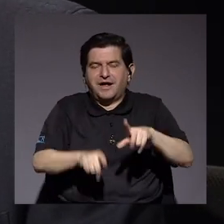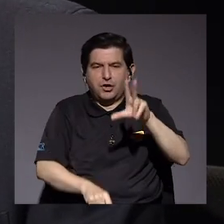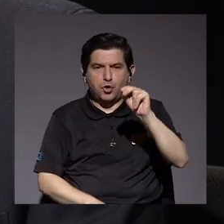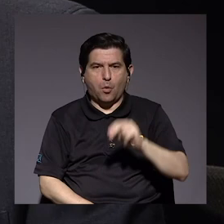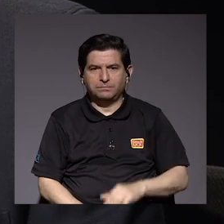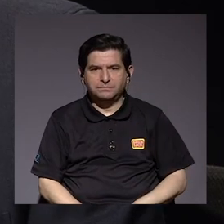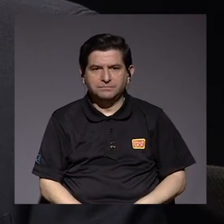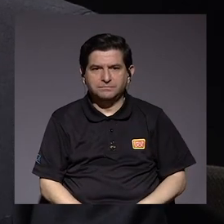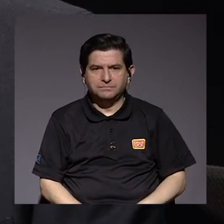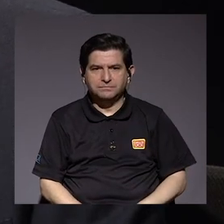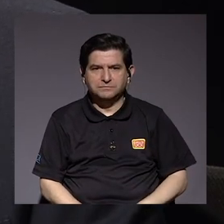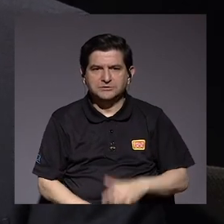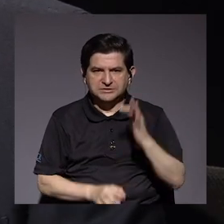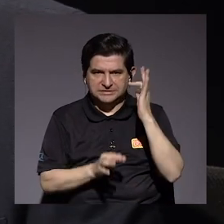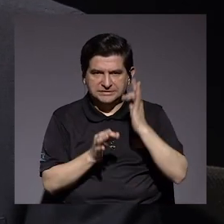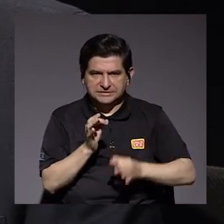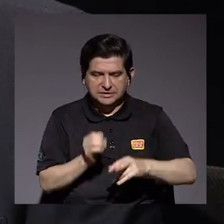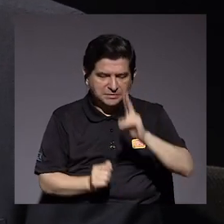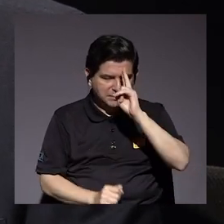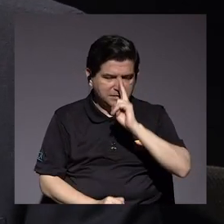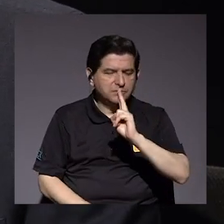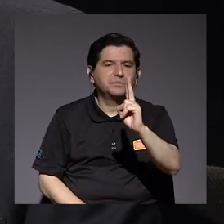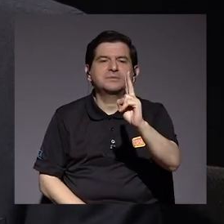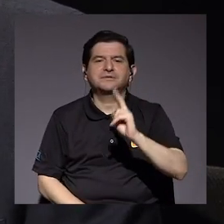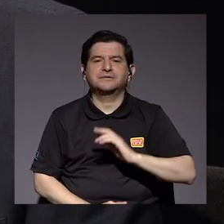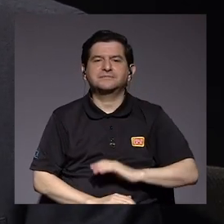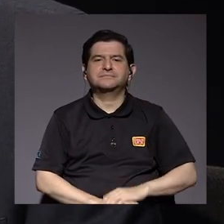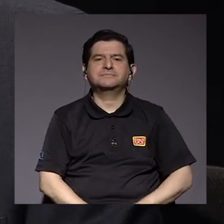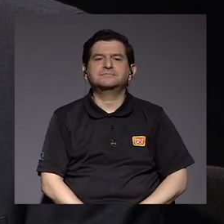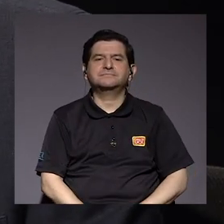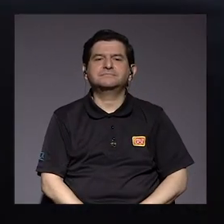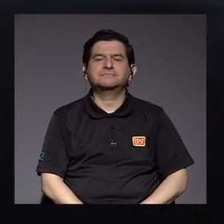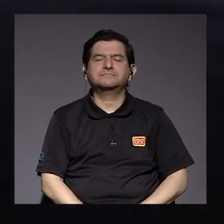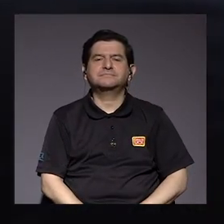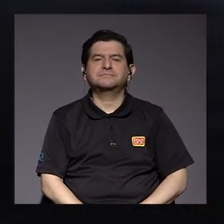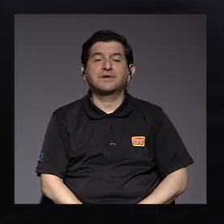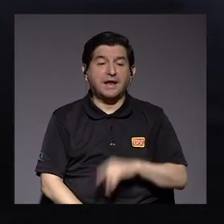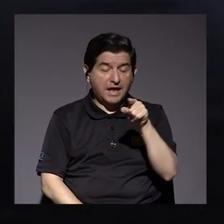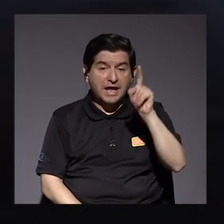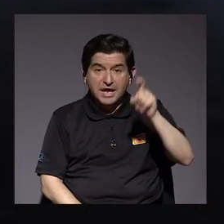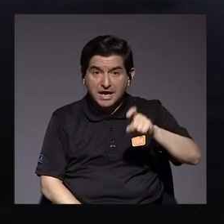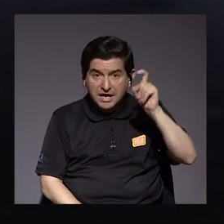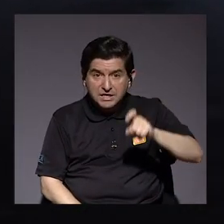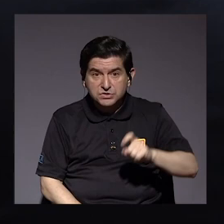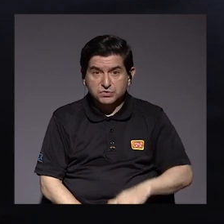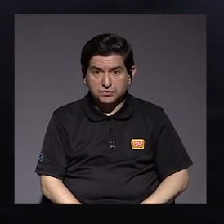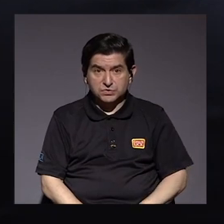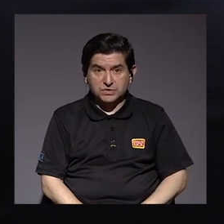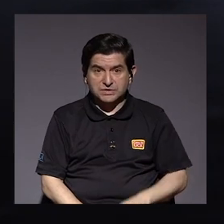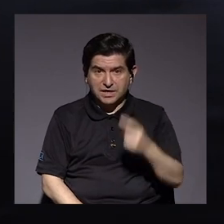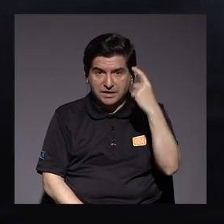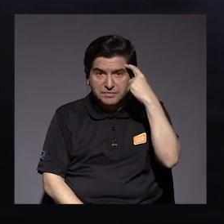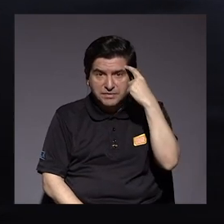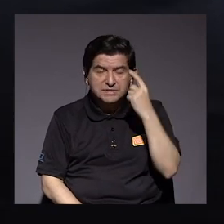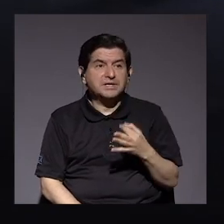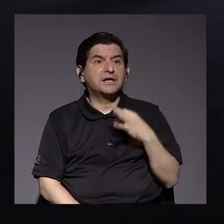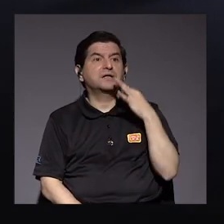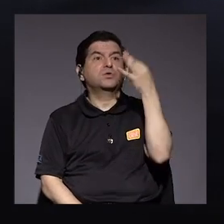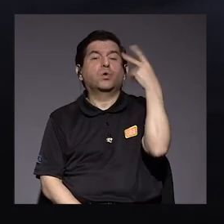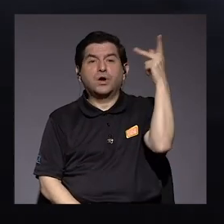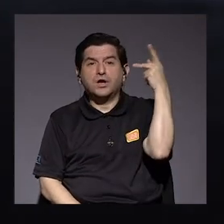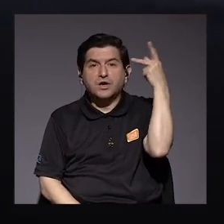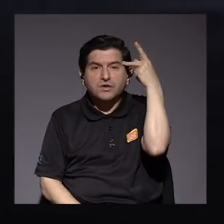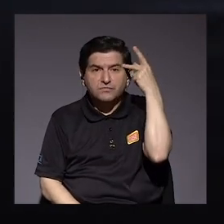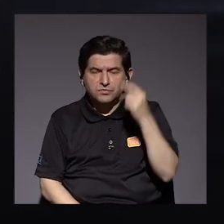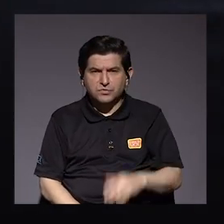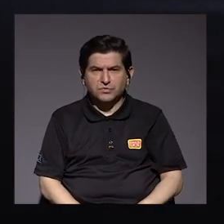alguien necesitamos sencillez bien estamos eso en el futuro